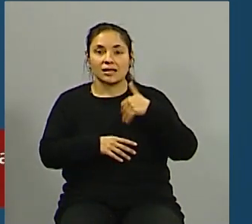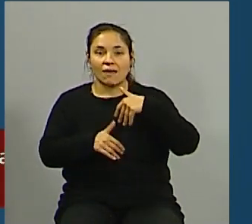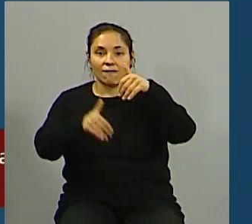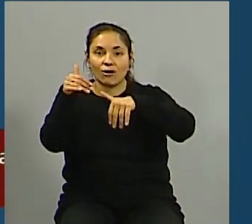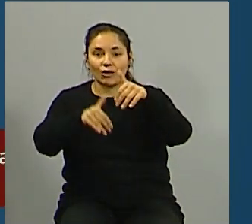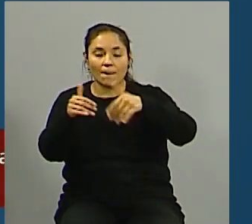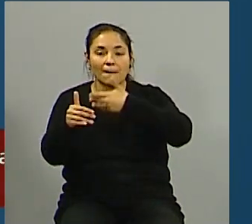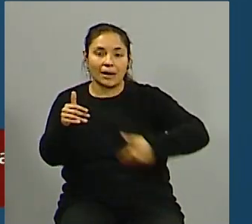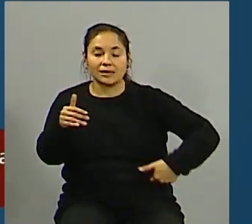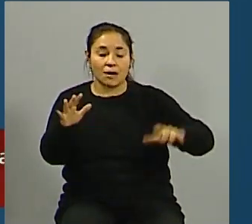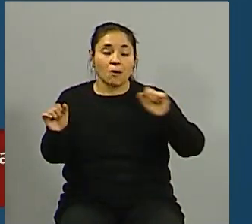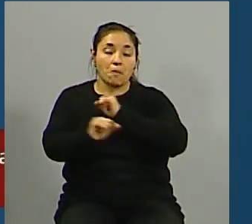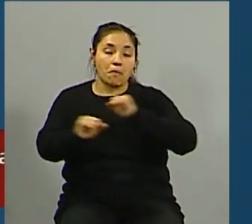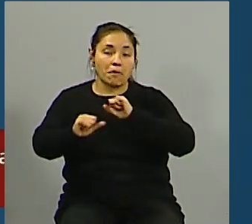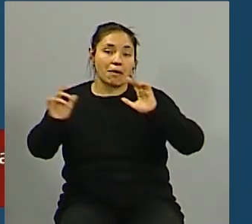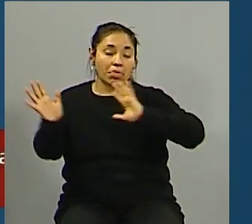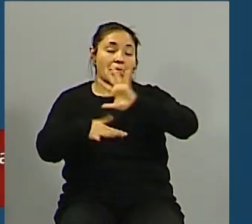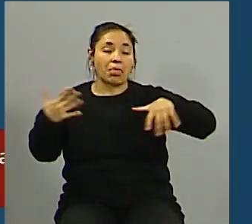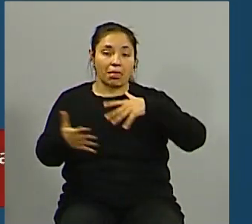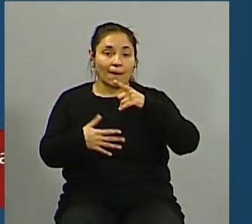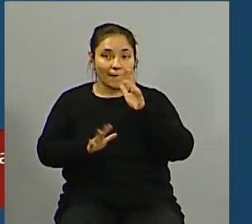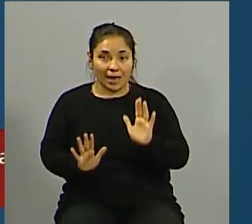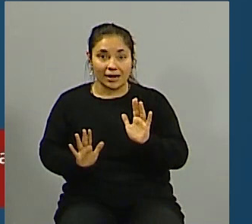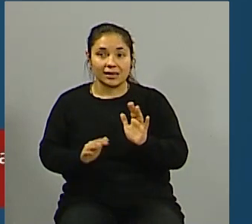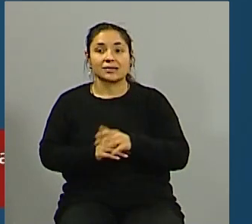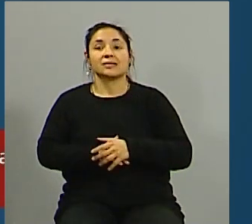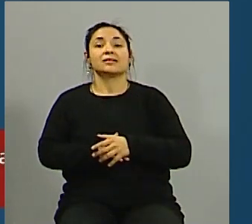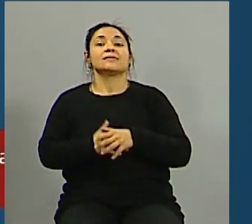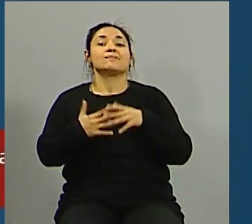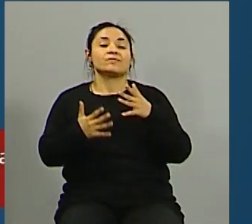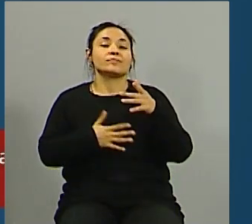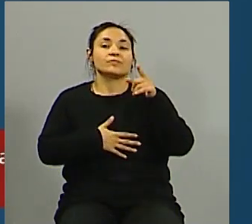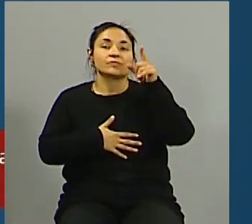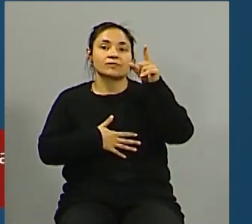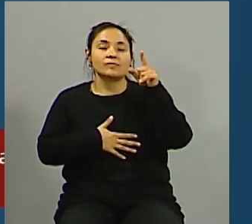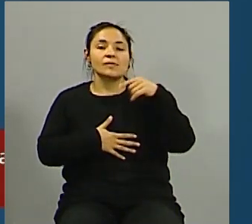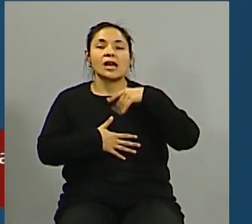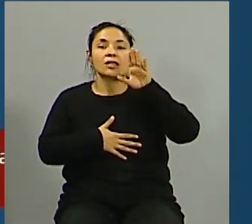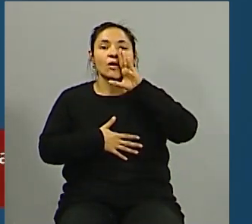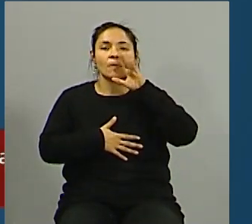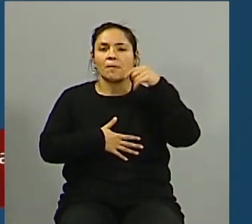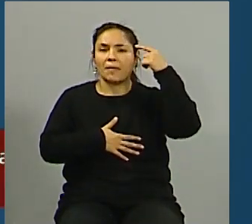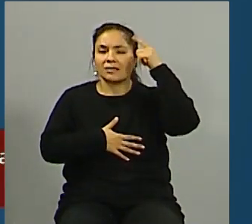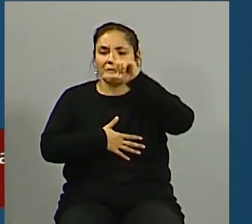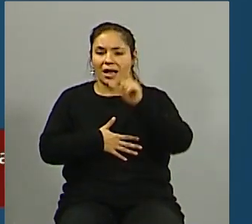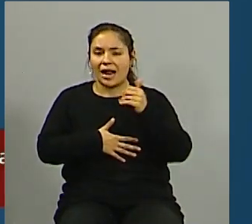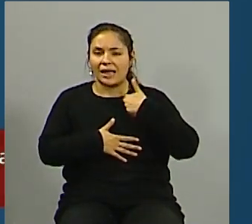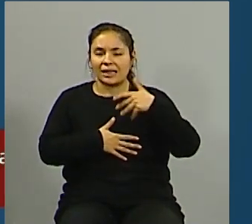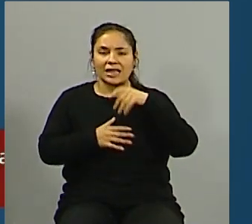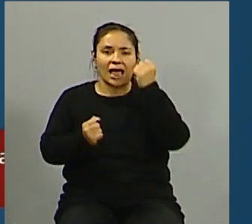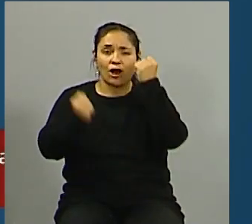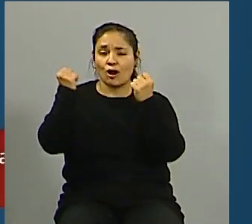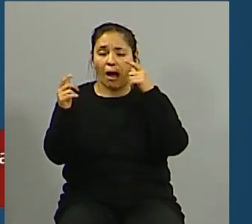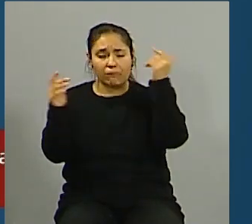elecciones presidenciales. O sea, ni siquiera ellos están pensando en que Argentina termine el año en buenas condiciones económicas, sino que ellos apuntan a cómo la inflación